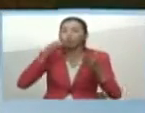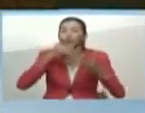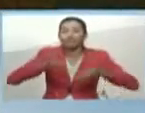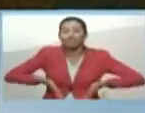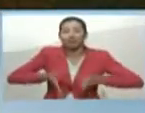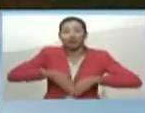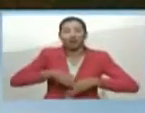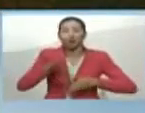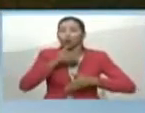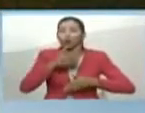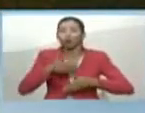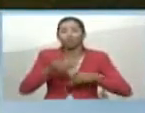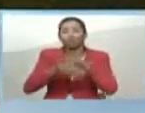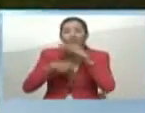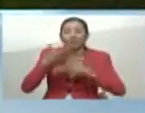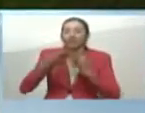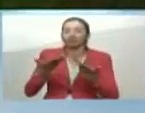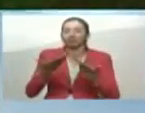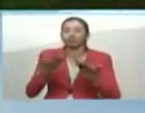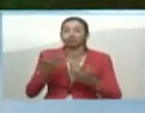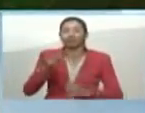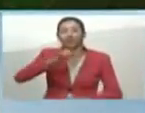Y la gente se siente,